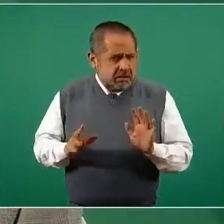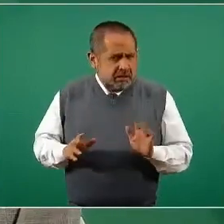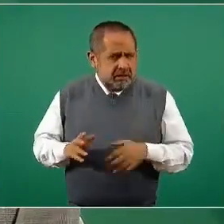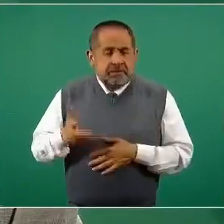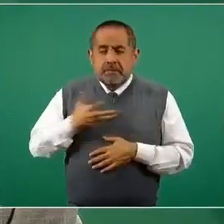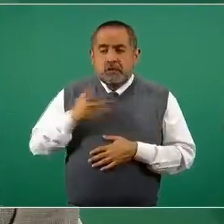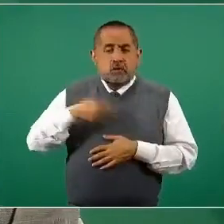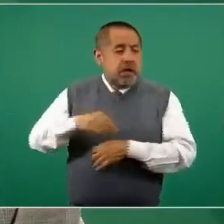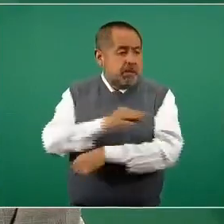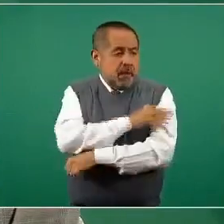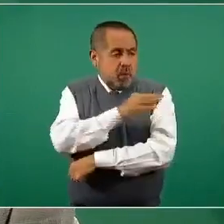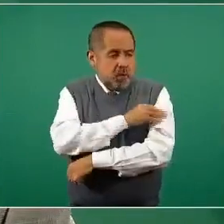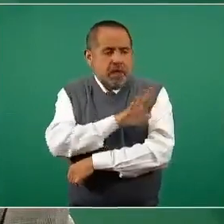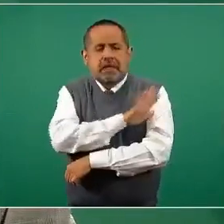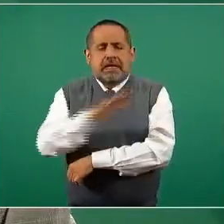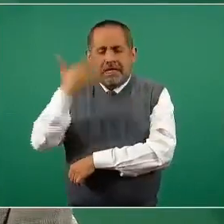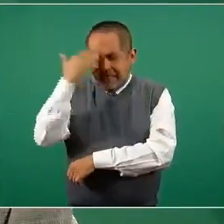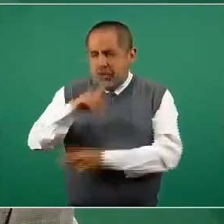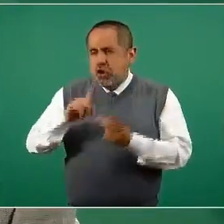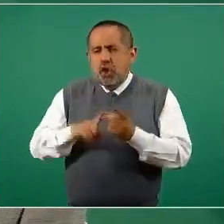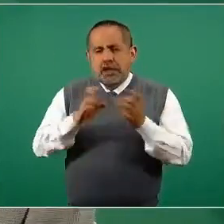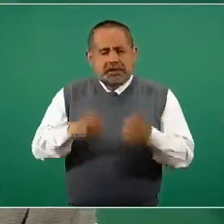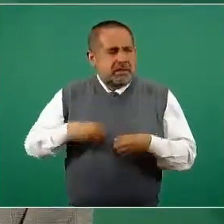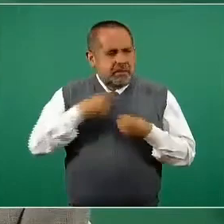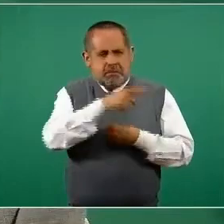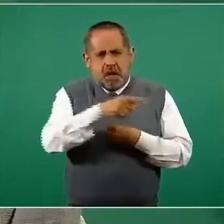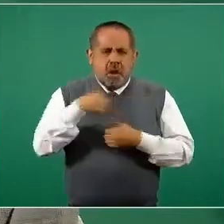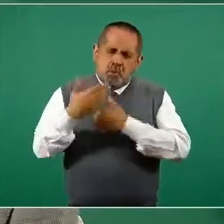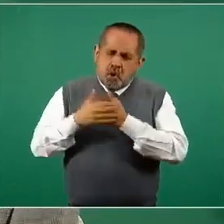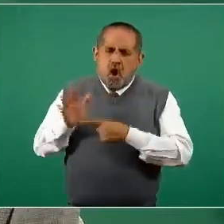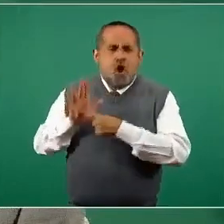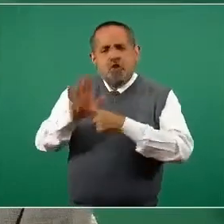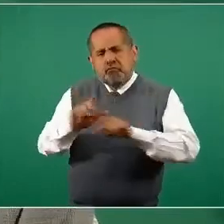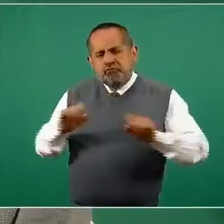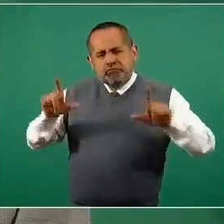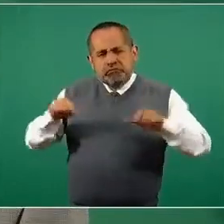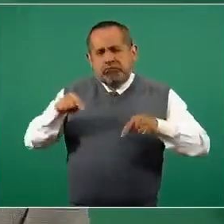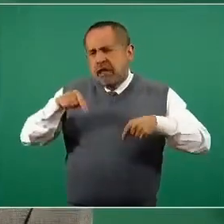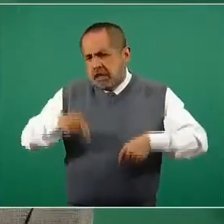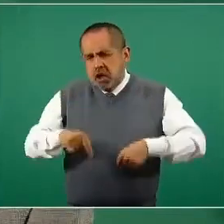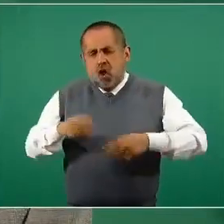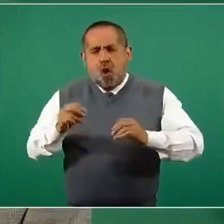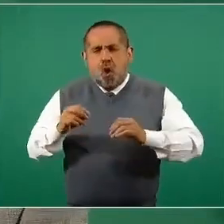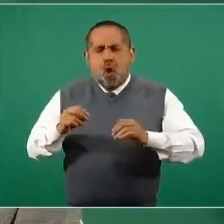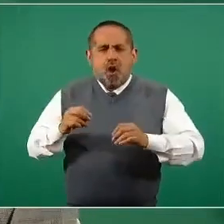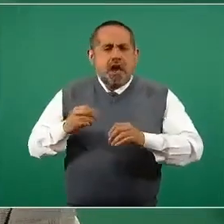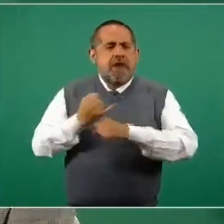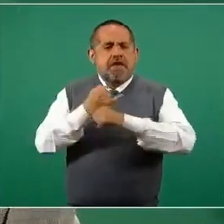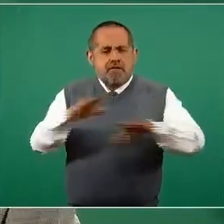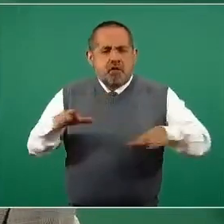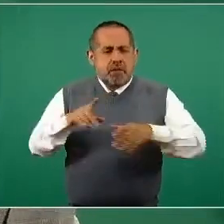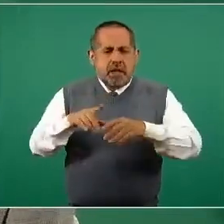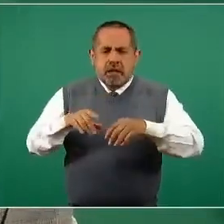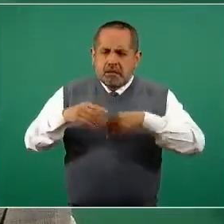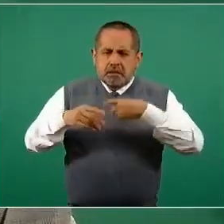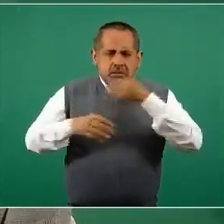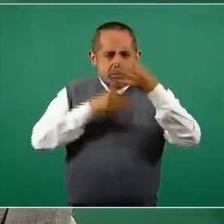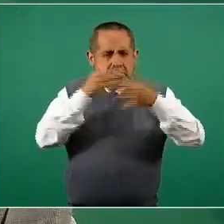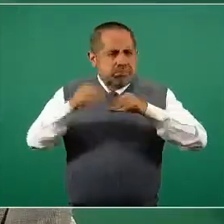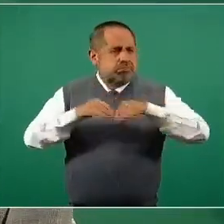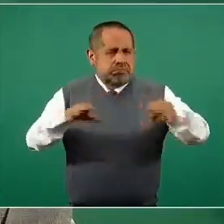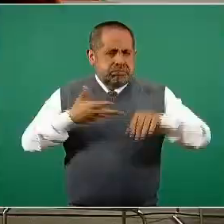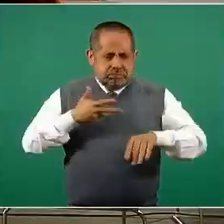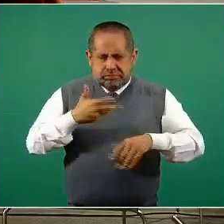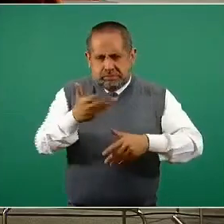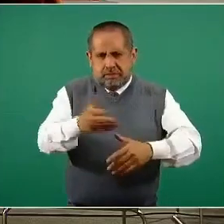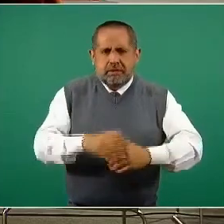las personas que se vacunan sabemos en qué municipio se vacuna y podemos presentar la información, ya sea aquí o en el informe técnico que se publica para que ustedes lo tengan a la